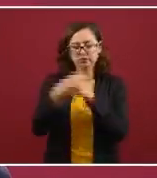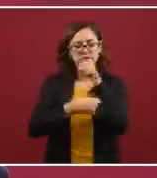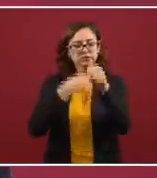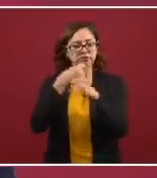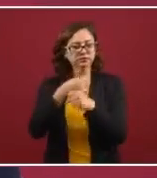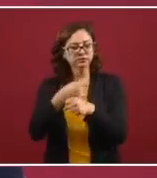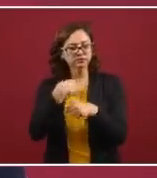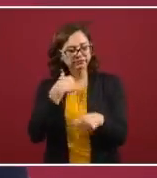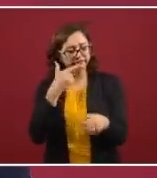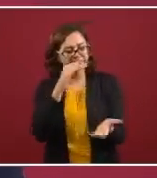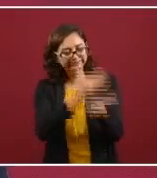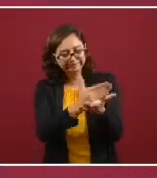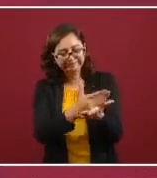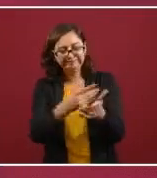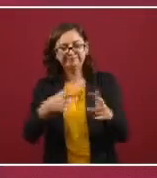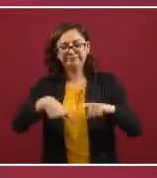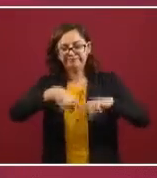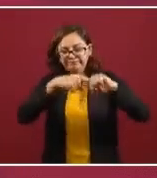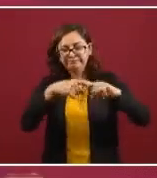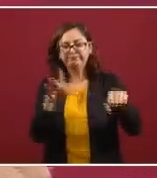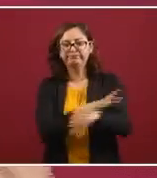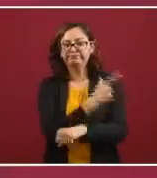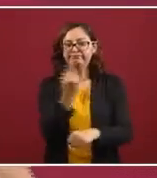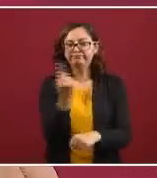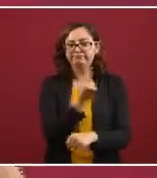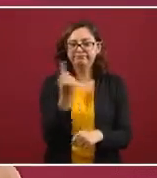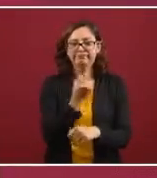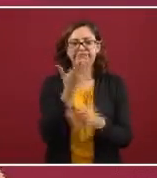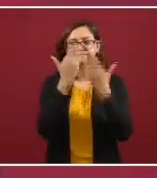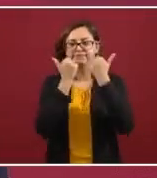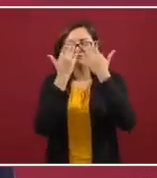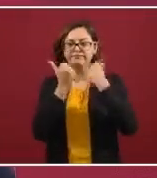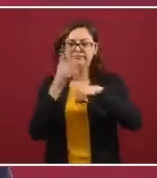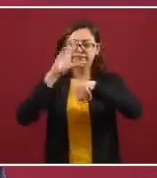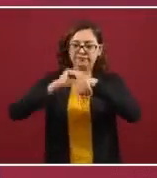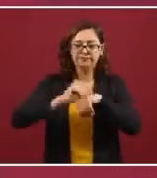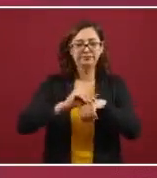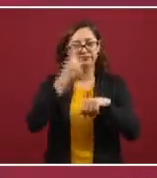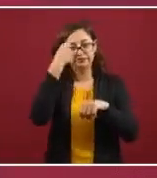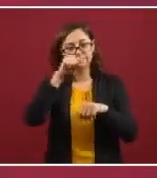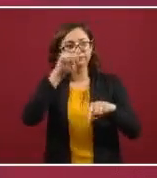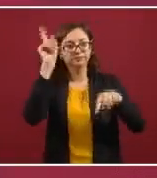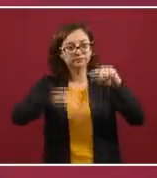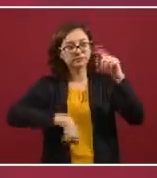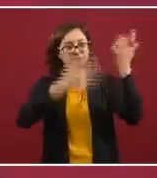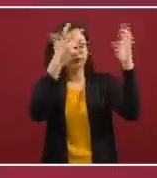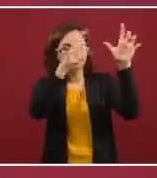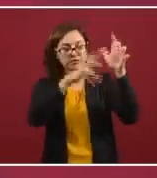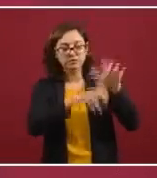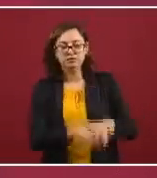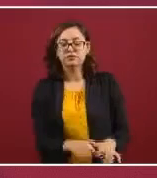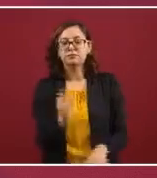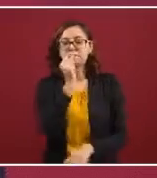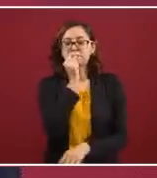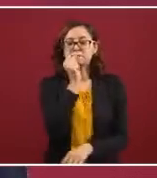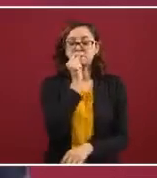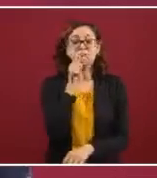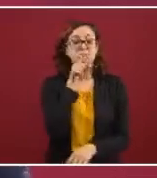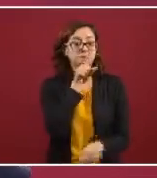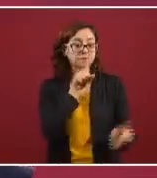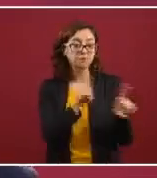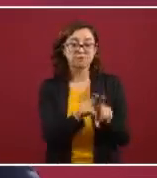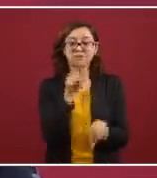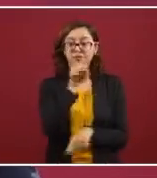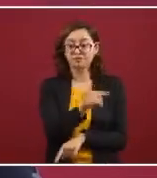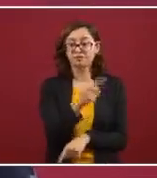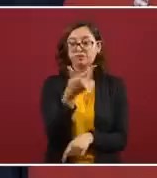se estaba detenido porque no se tenía ni siquiera la autorización para la demolición de ese hospital. Es un hospital, además,